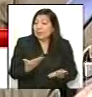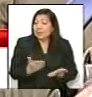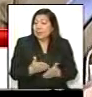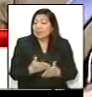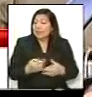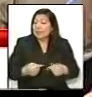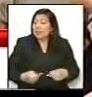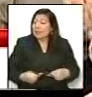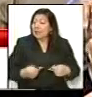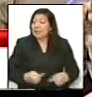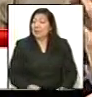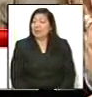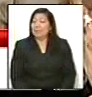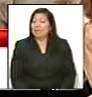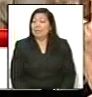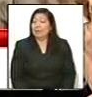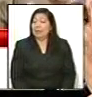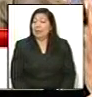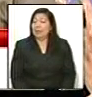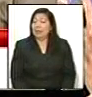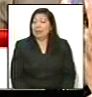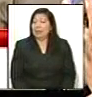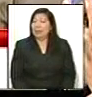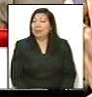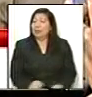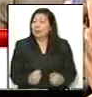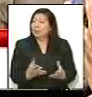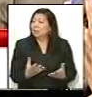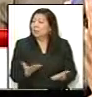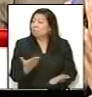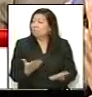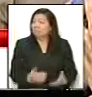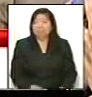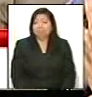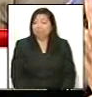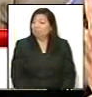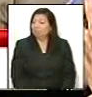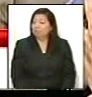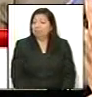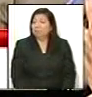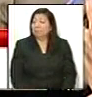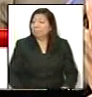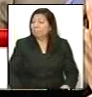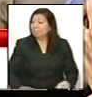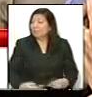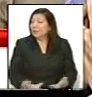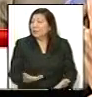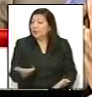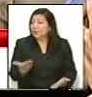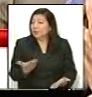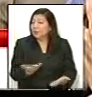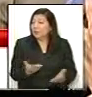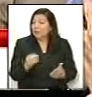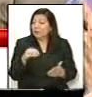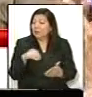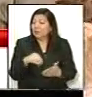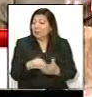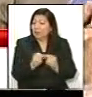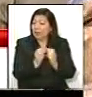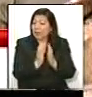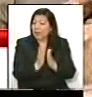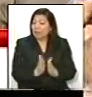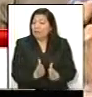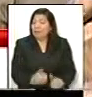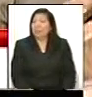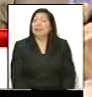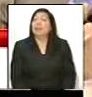de ese debate, porque creemos que no, el debate nos debe llevar a posiciones firmes